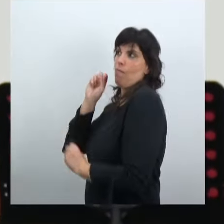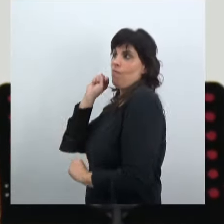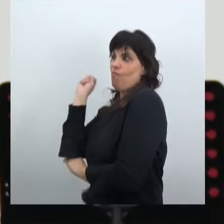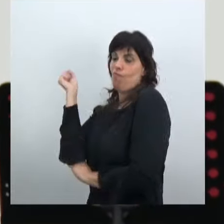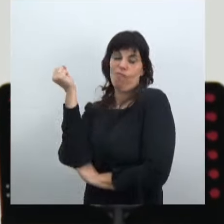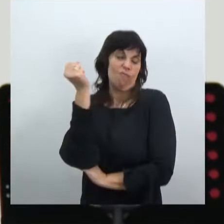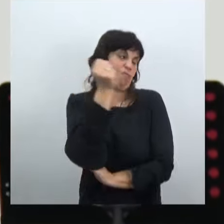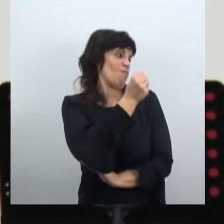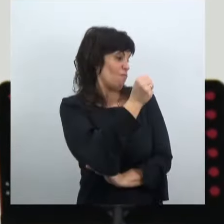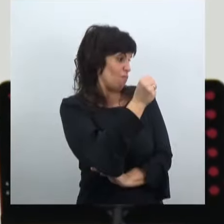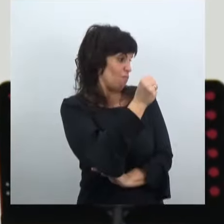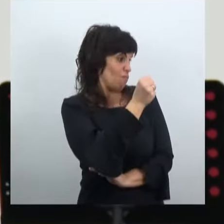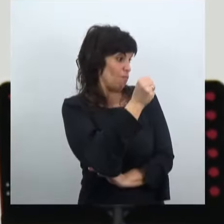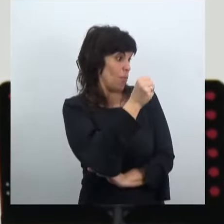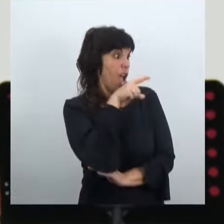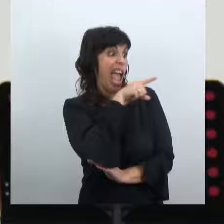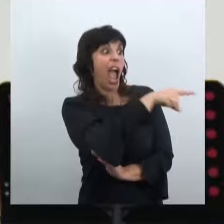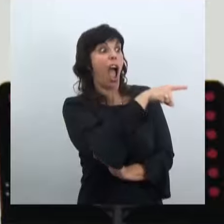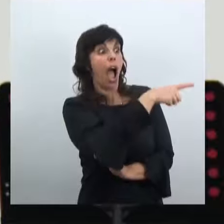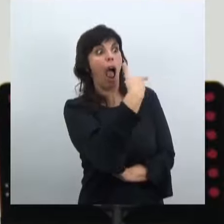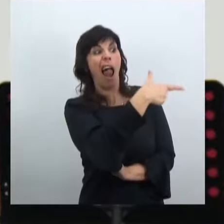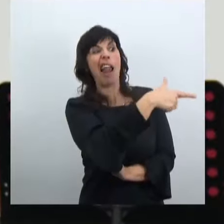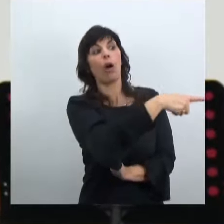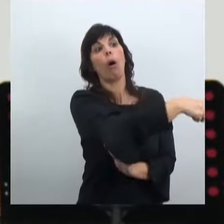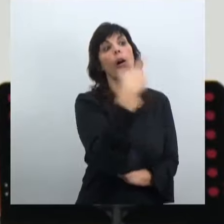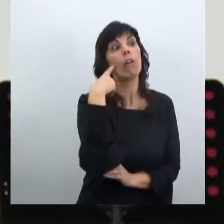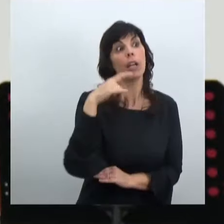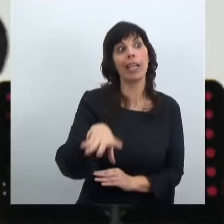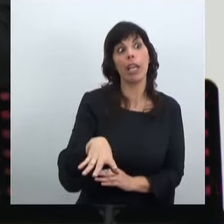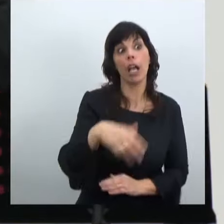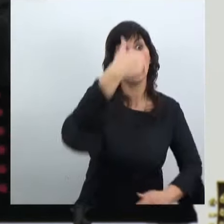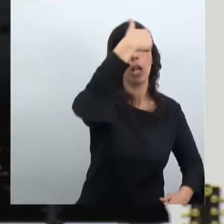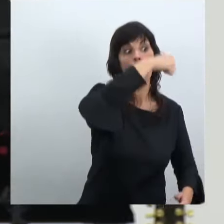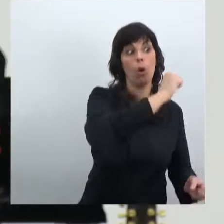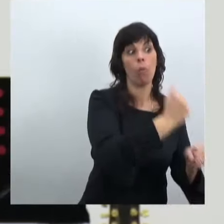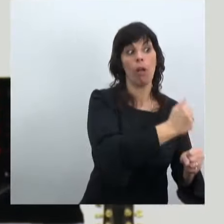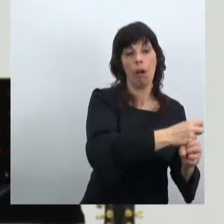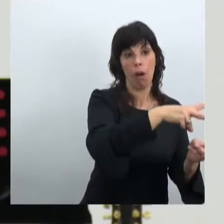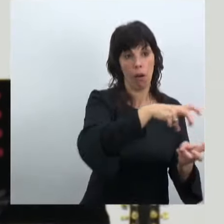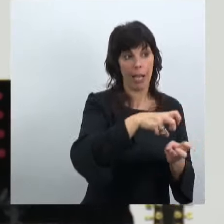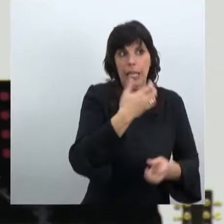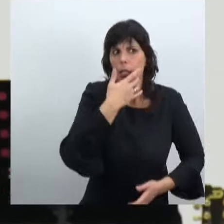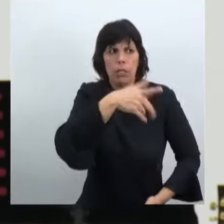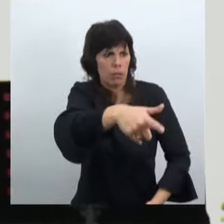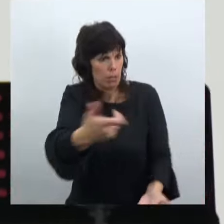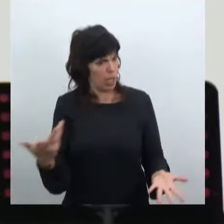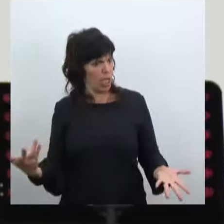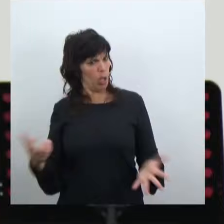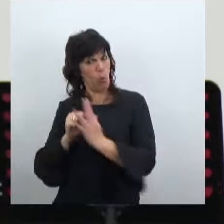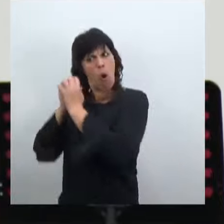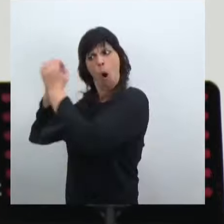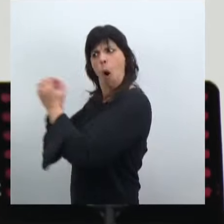de lejos estaba el recaudador de impuestos. Pregunta: si estás orando, ¿por